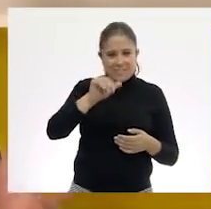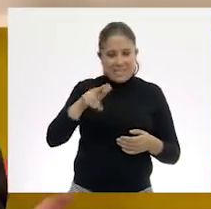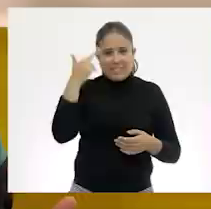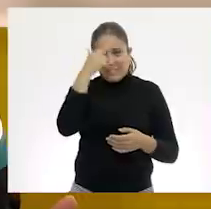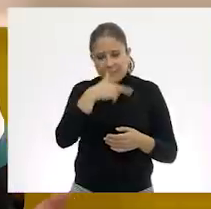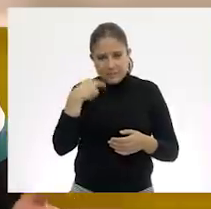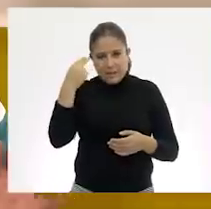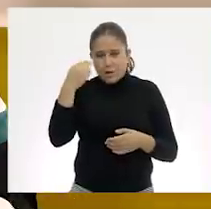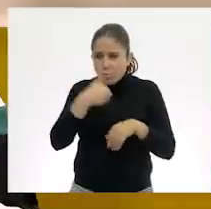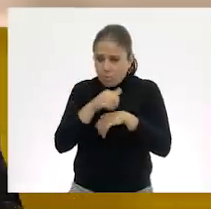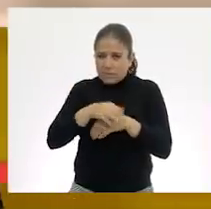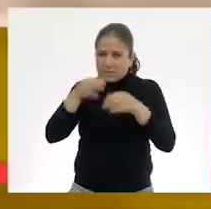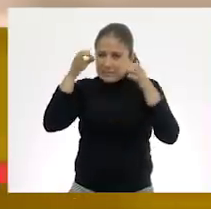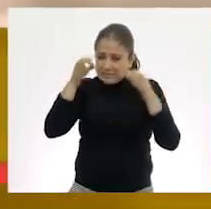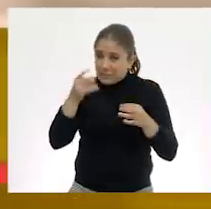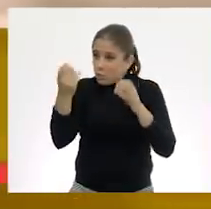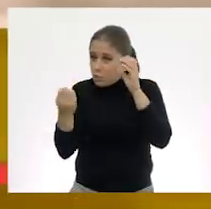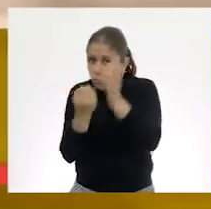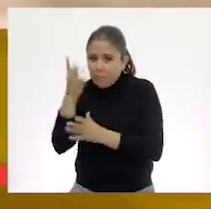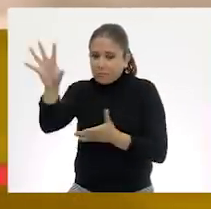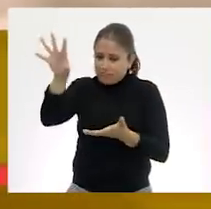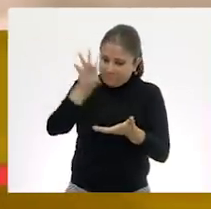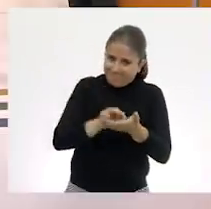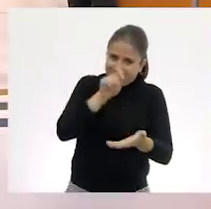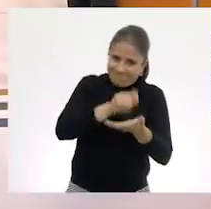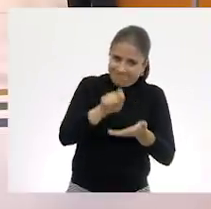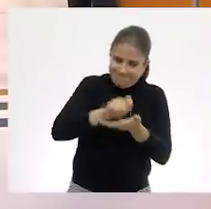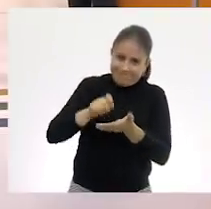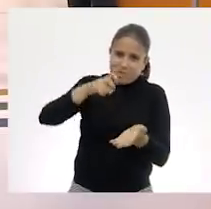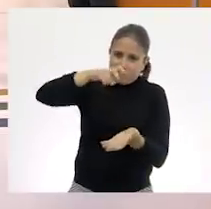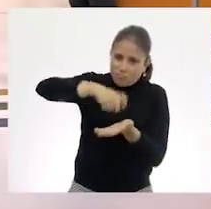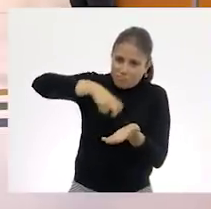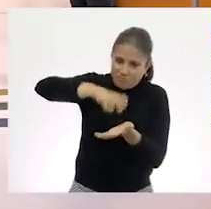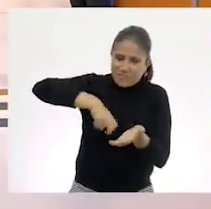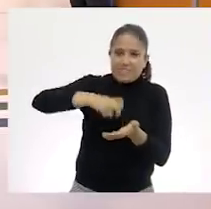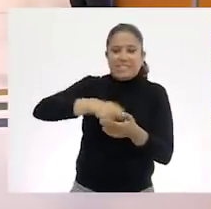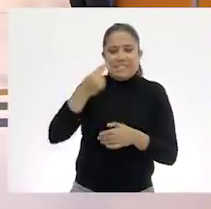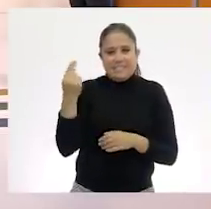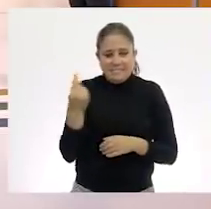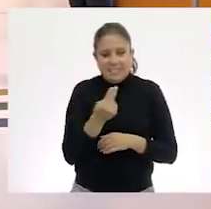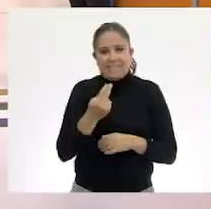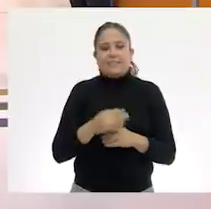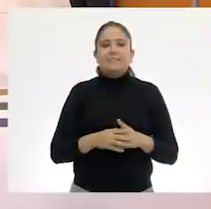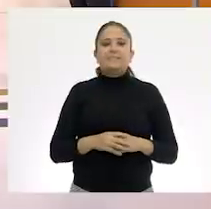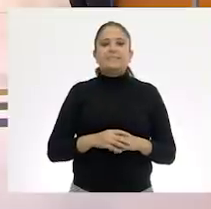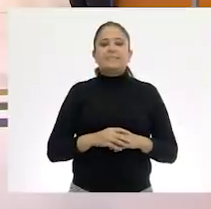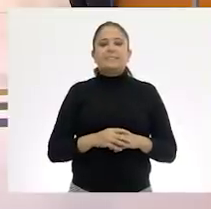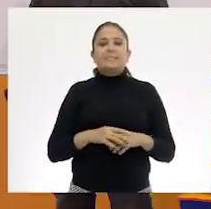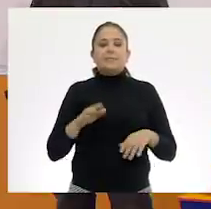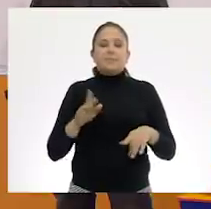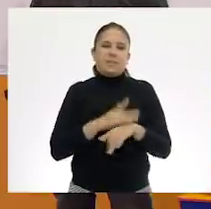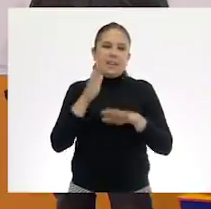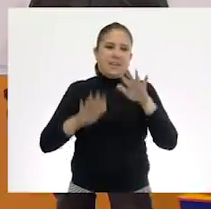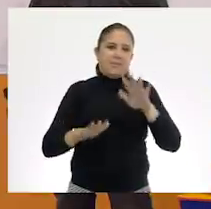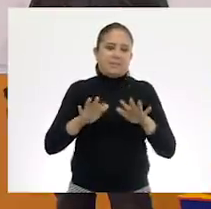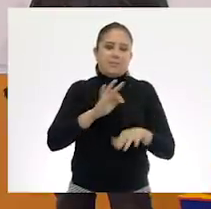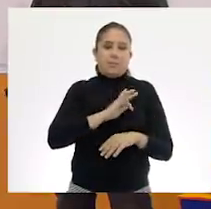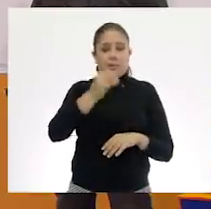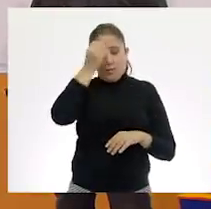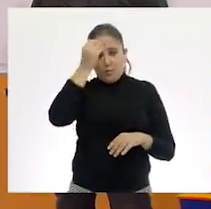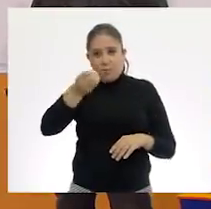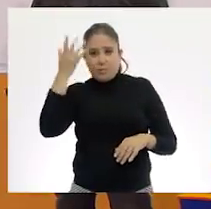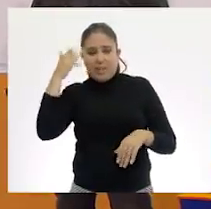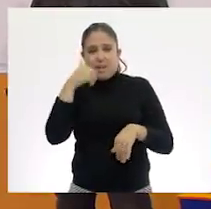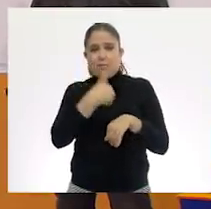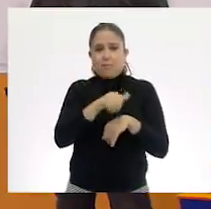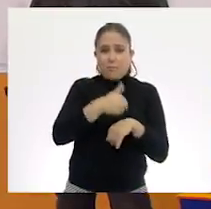bien nuestros números, si los tenemos escritos correctamente y si podemos marcarlos tal y como aparece ahí. Porque en ocasiones se nos puede olvidar un